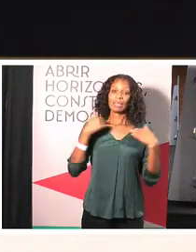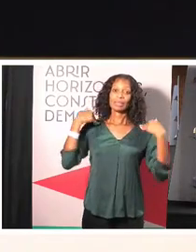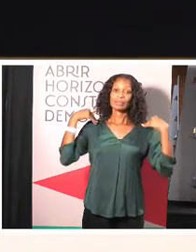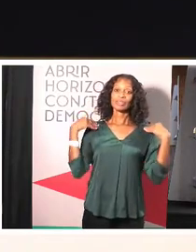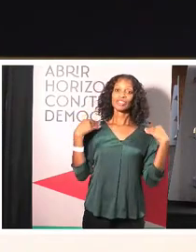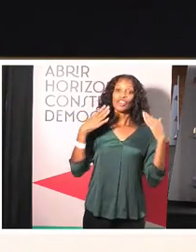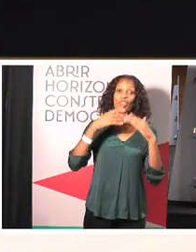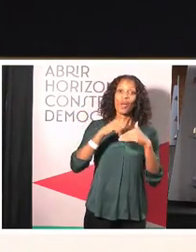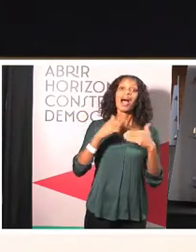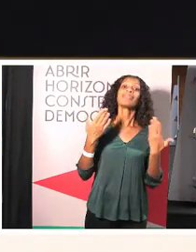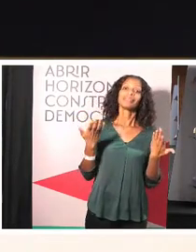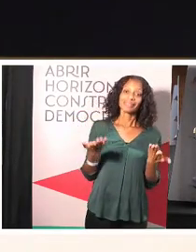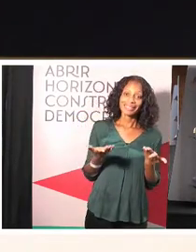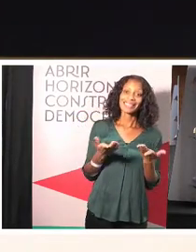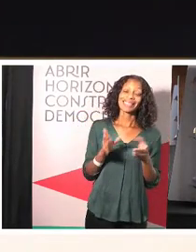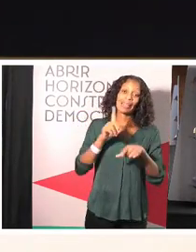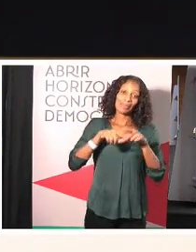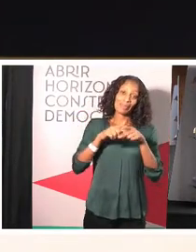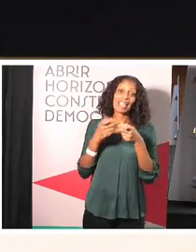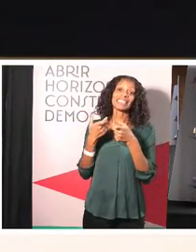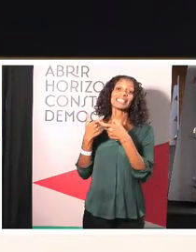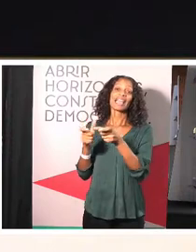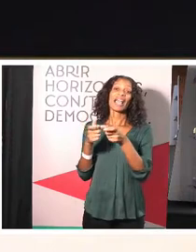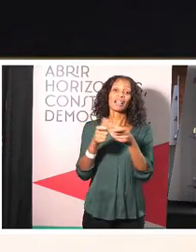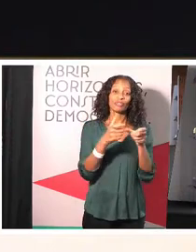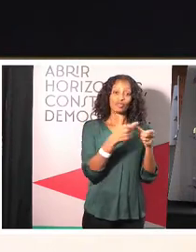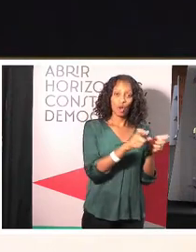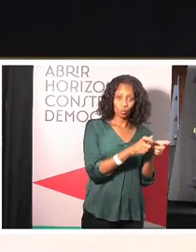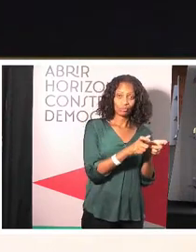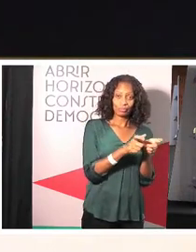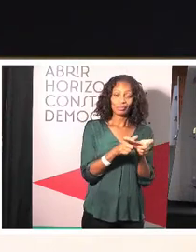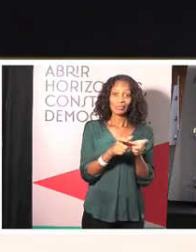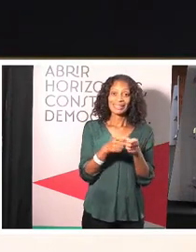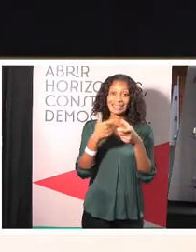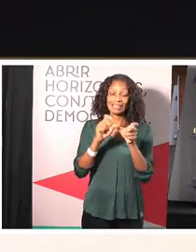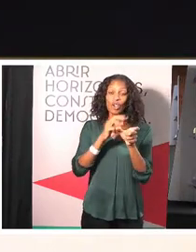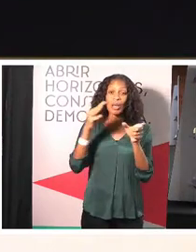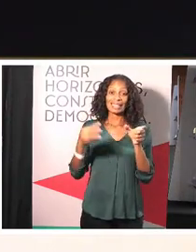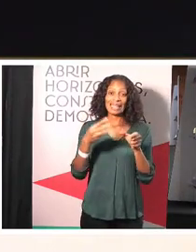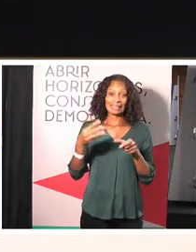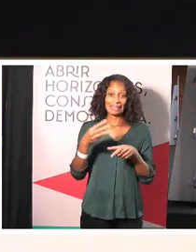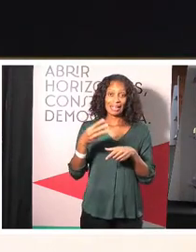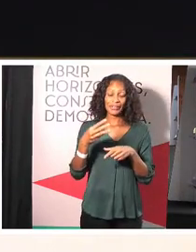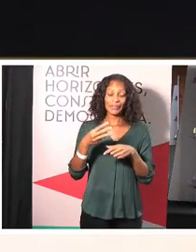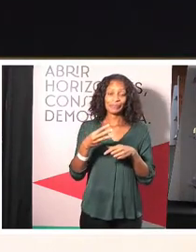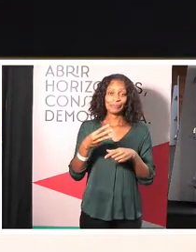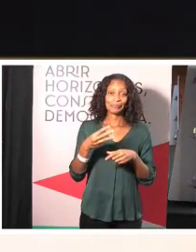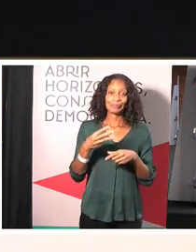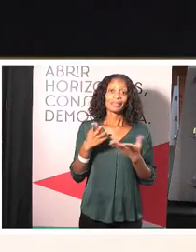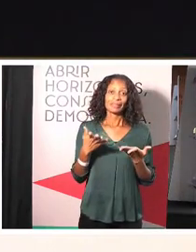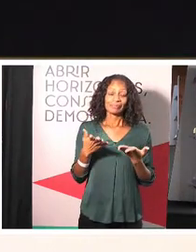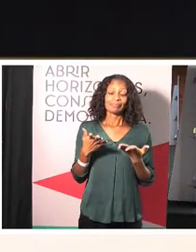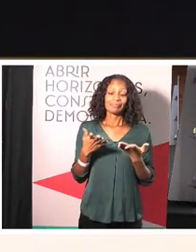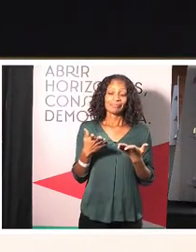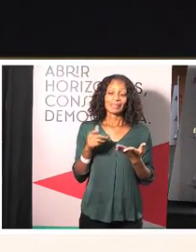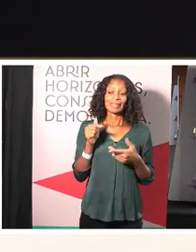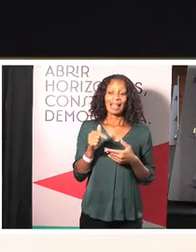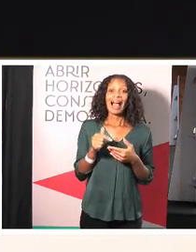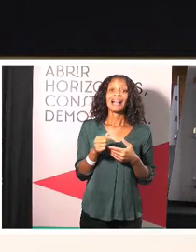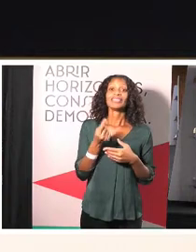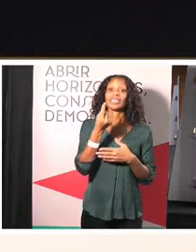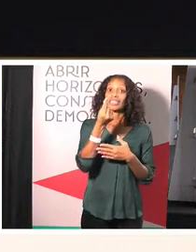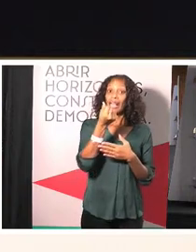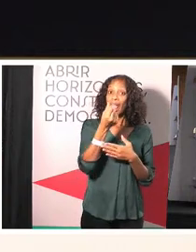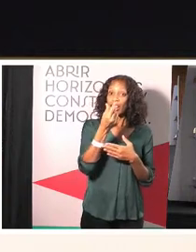terciarización, evidentemente, lo que hacen es, por ejemplo, dan o posicionan a los costes